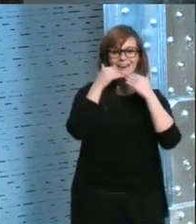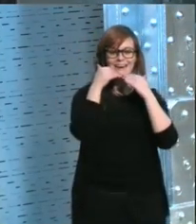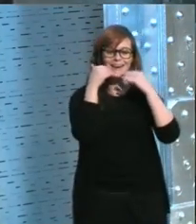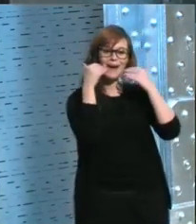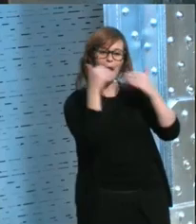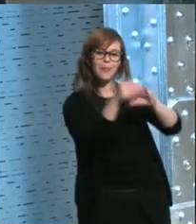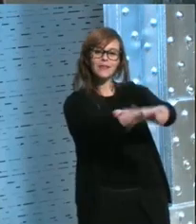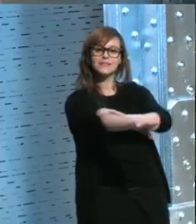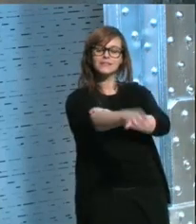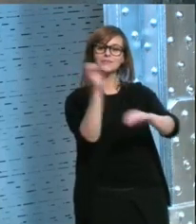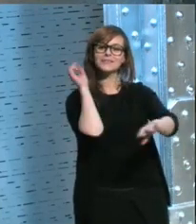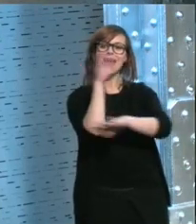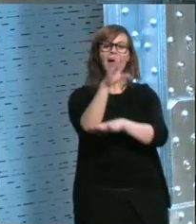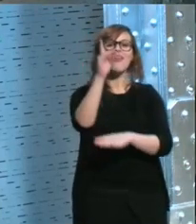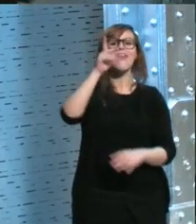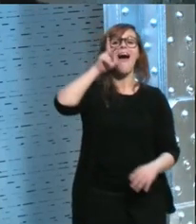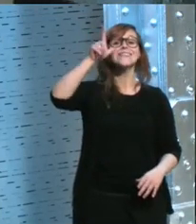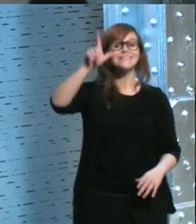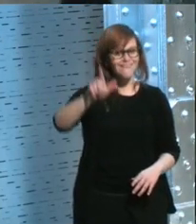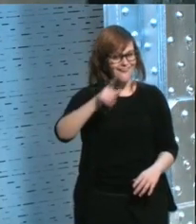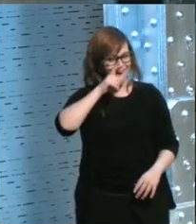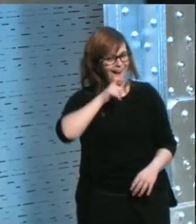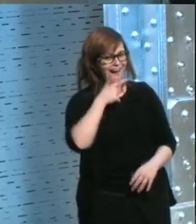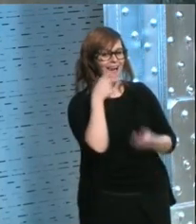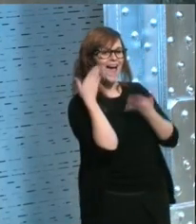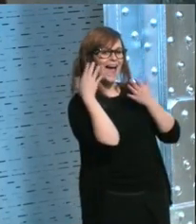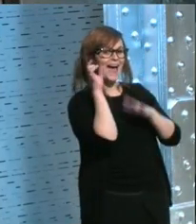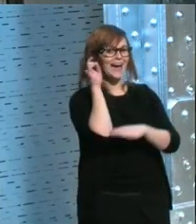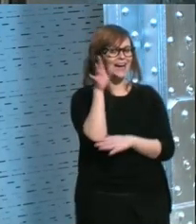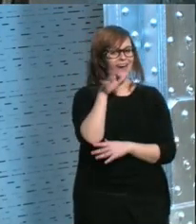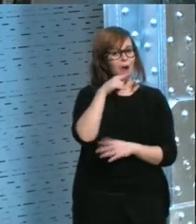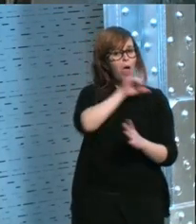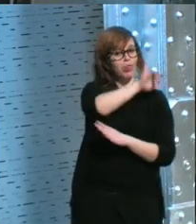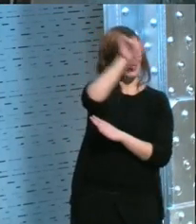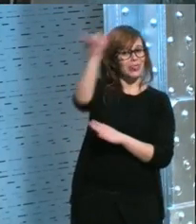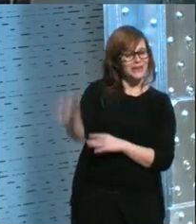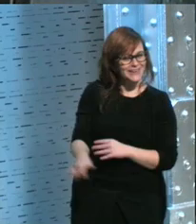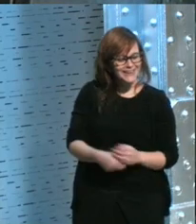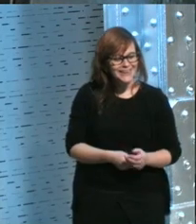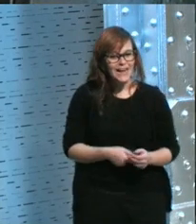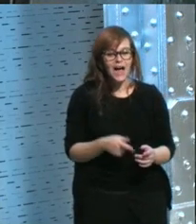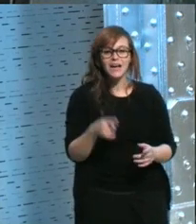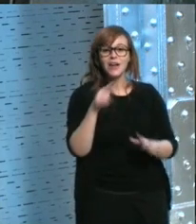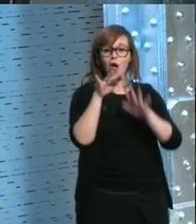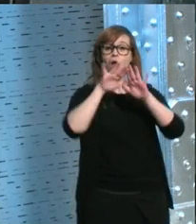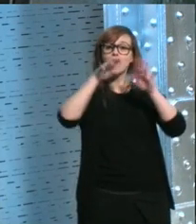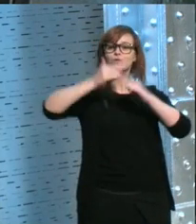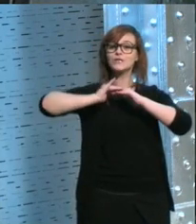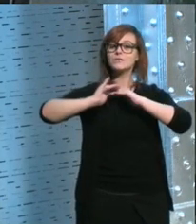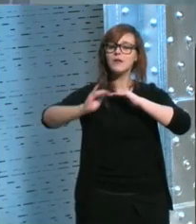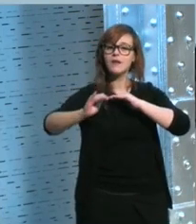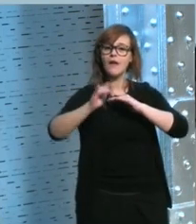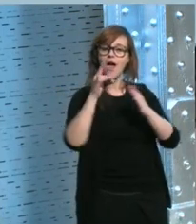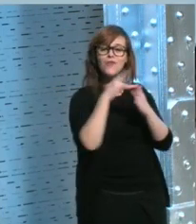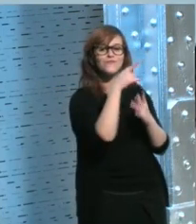Gracias. Te lo voy a enviar por DHL, te lo prometo. Gracias. Te va a llegar. El mundo es plano. Ah, hay alguien